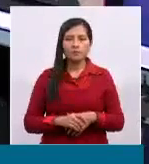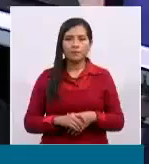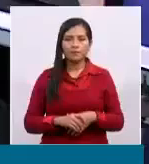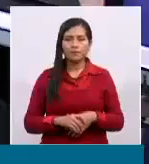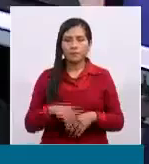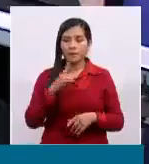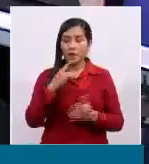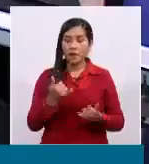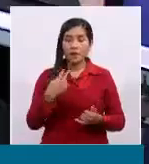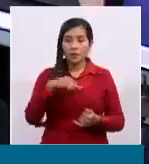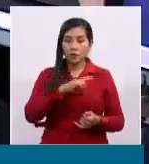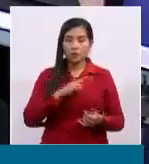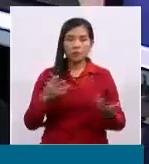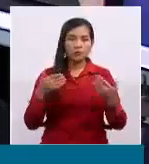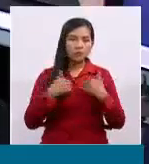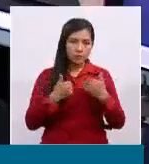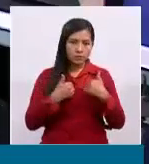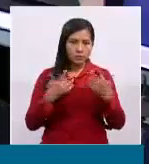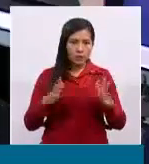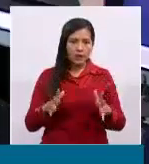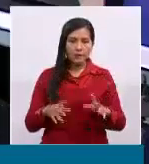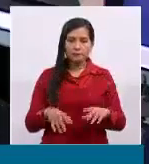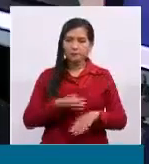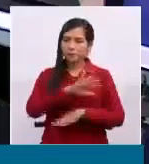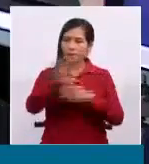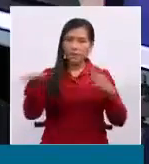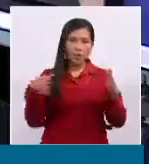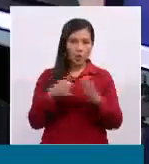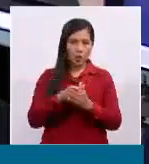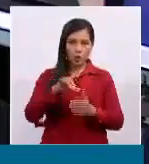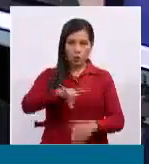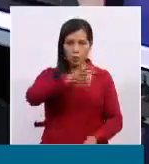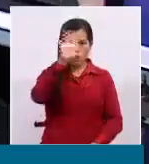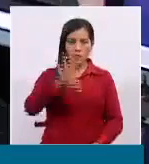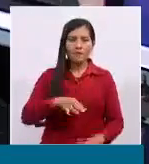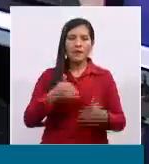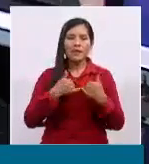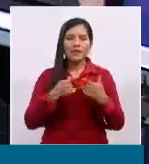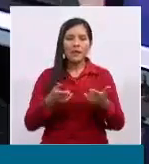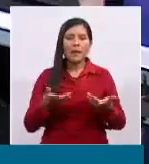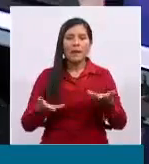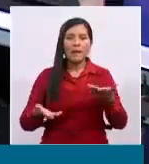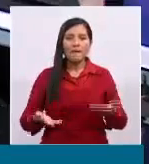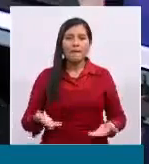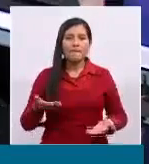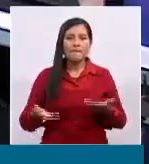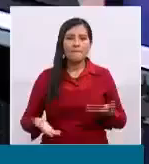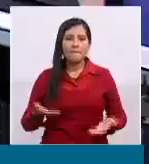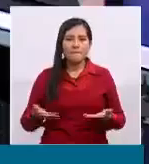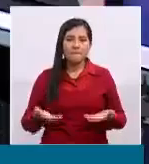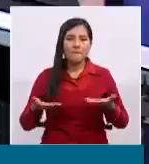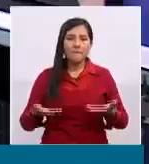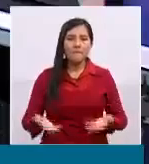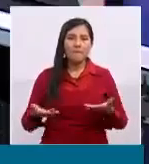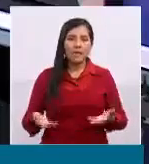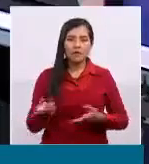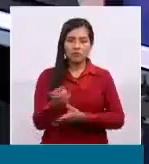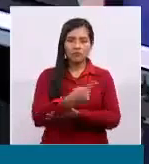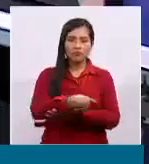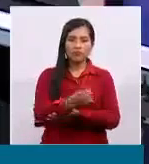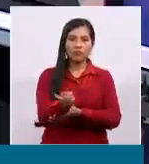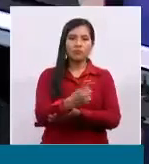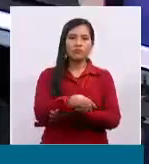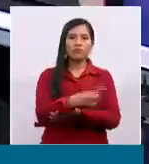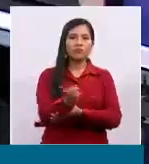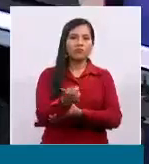Nosotros tenemos instalado en todos los departamentos balanzas. Esas balanzas en su